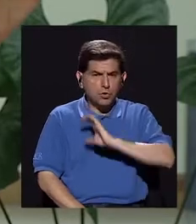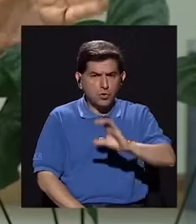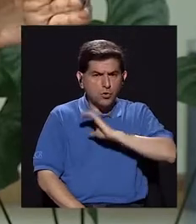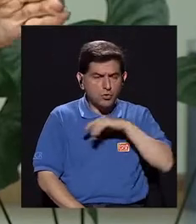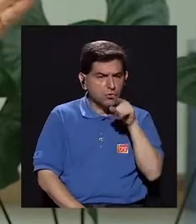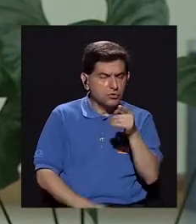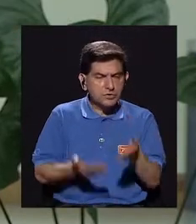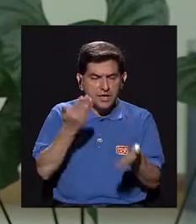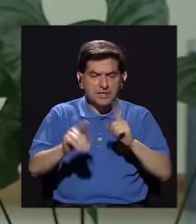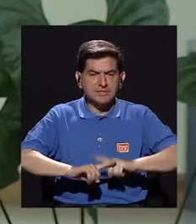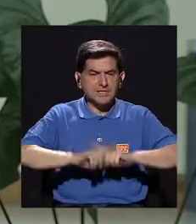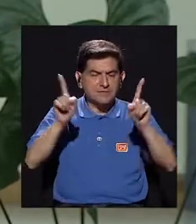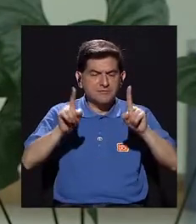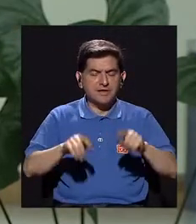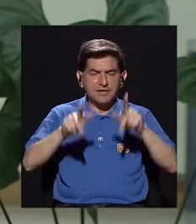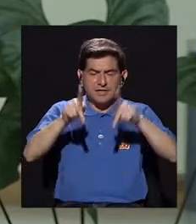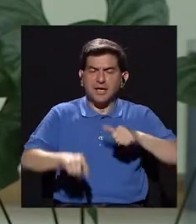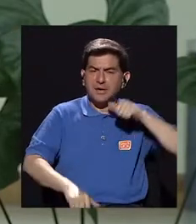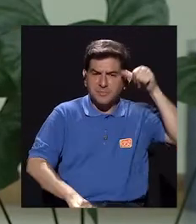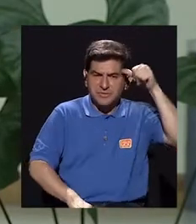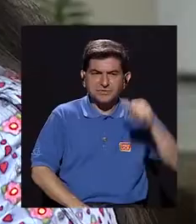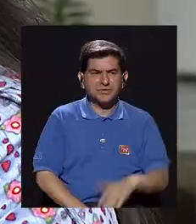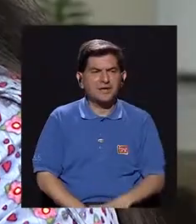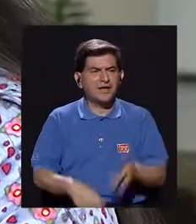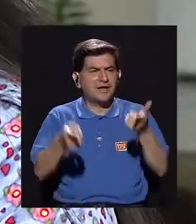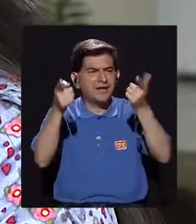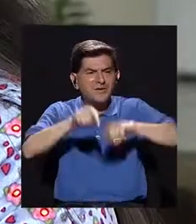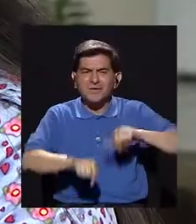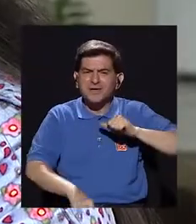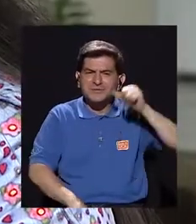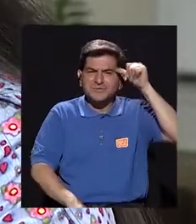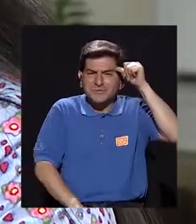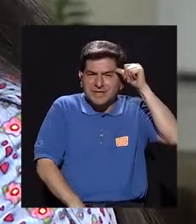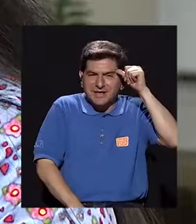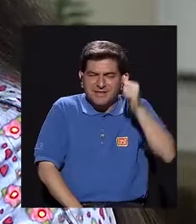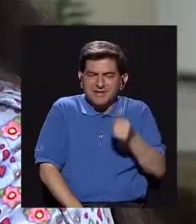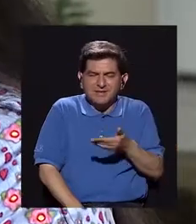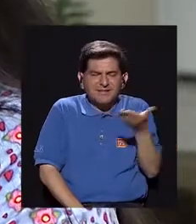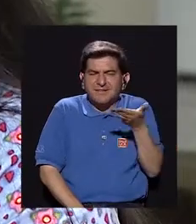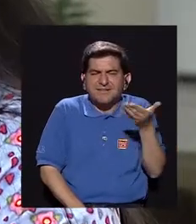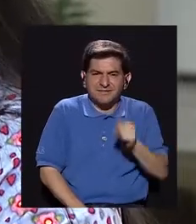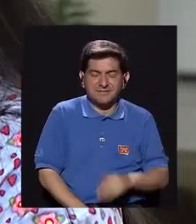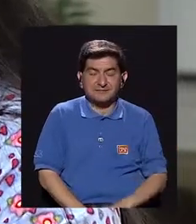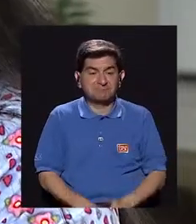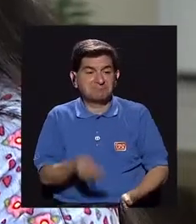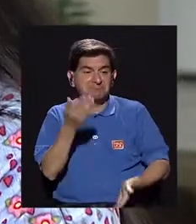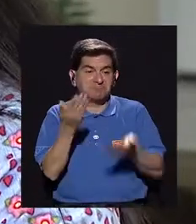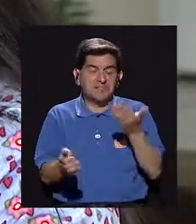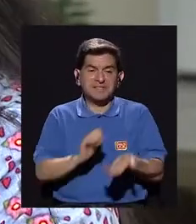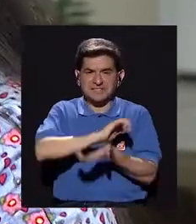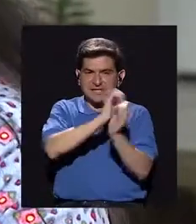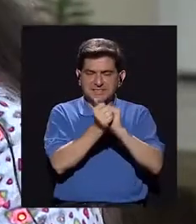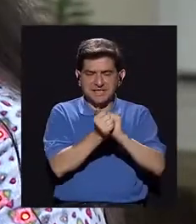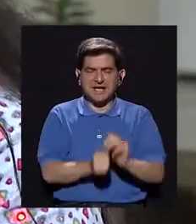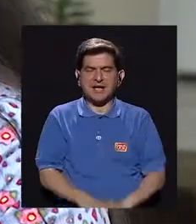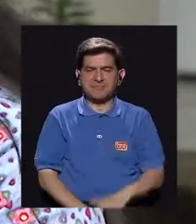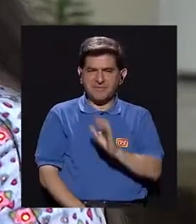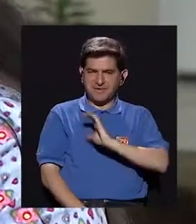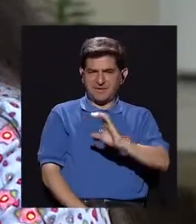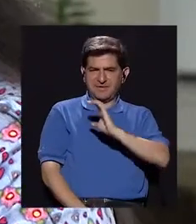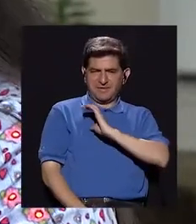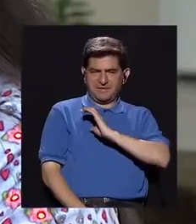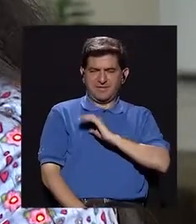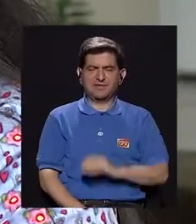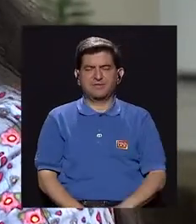¿Alguna conducta de esas que se manifieste diferente en adultos? Lo que pasa es que en adultos muchas veces puede tener cambio de